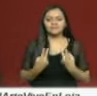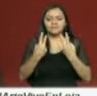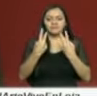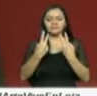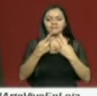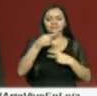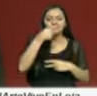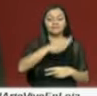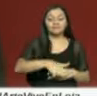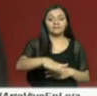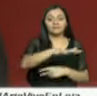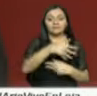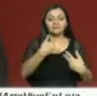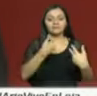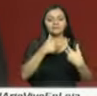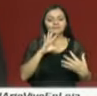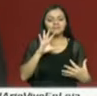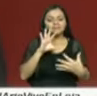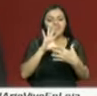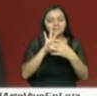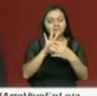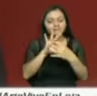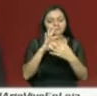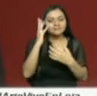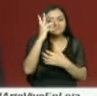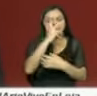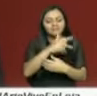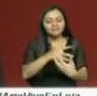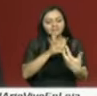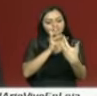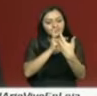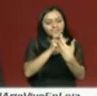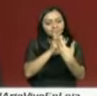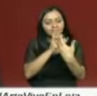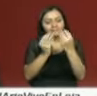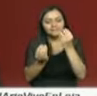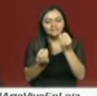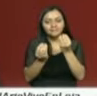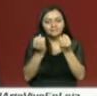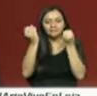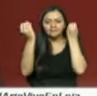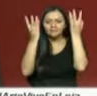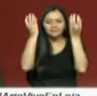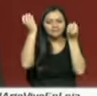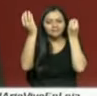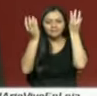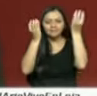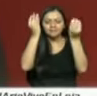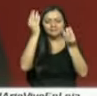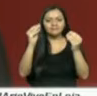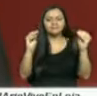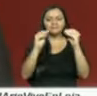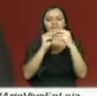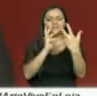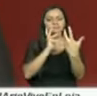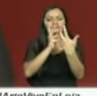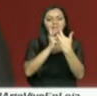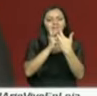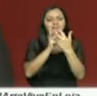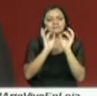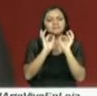artistas y público. Esa magia que revela lo sublime de la creación artística y que alcanza una